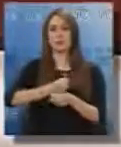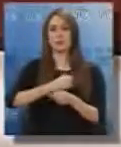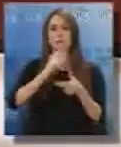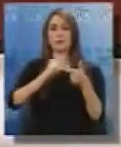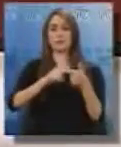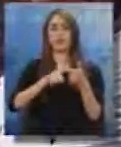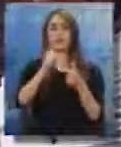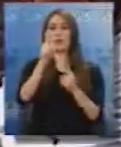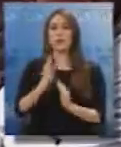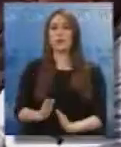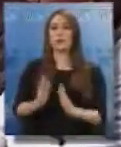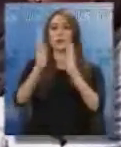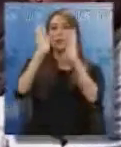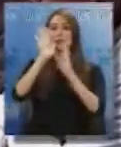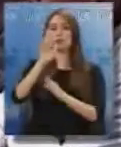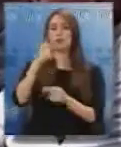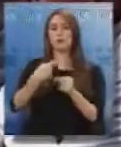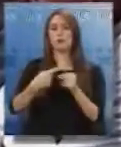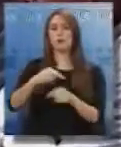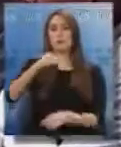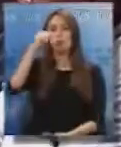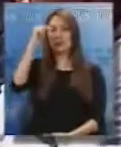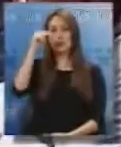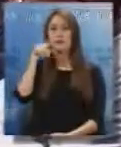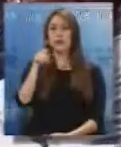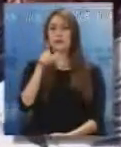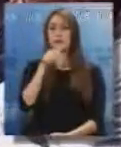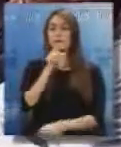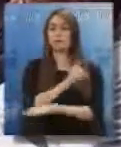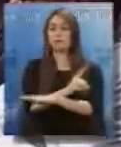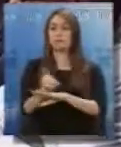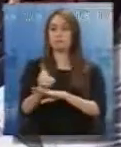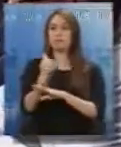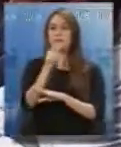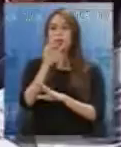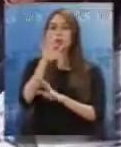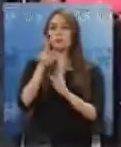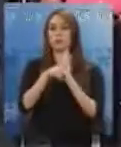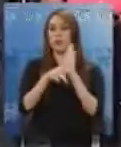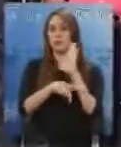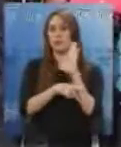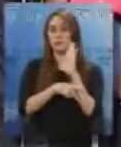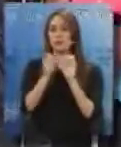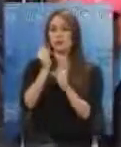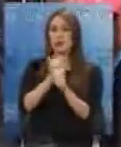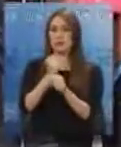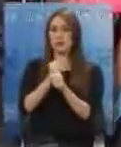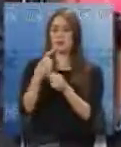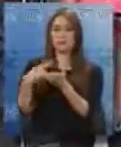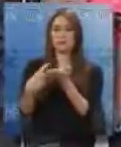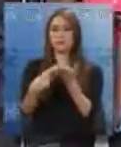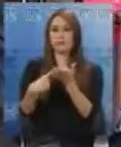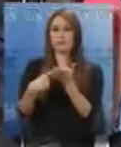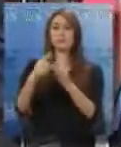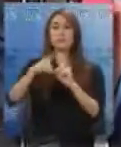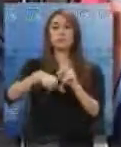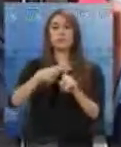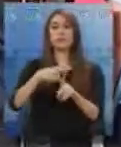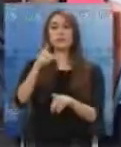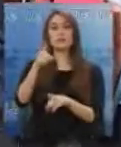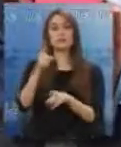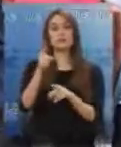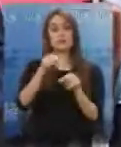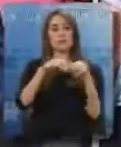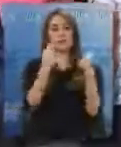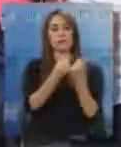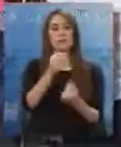otra en un edificio en el norte de la capital allí estuvieron presentes dirigentes del parlamento laboral conocemos además que se desarrollará una sesión en el